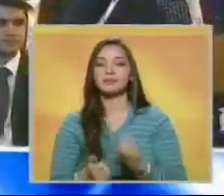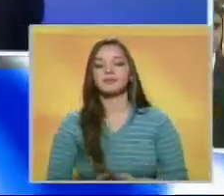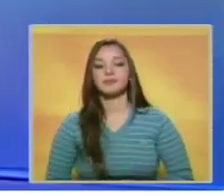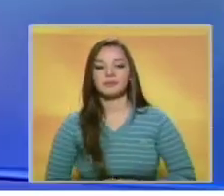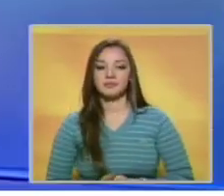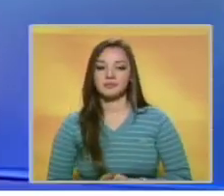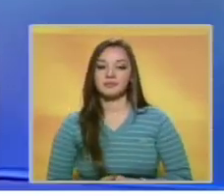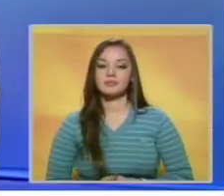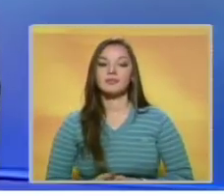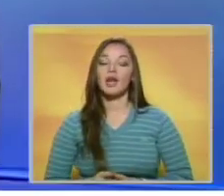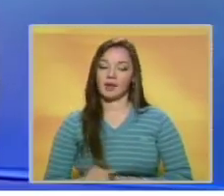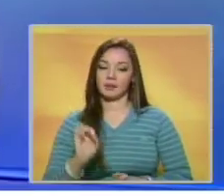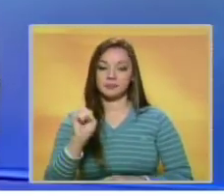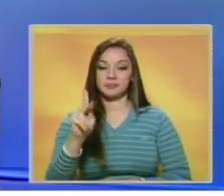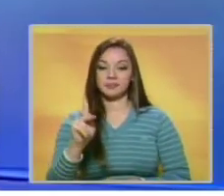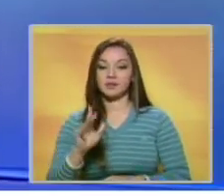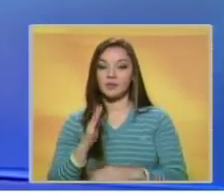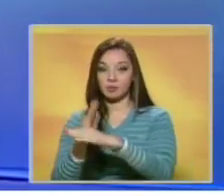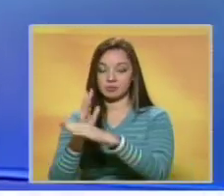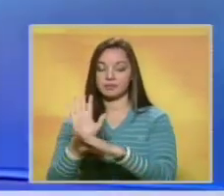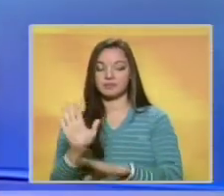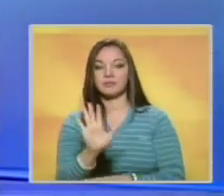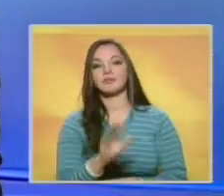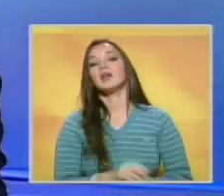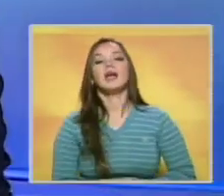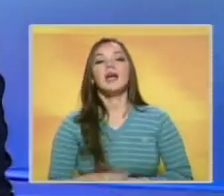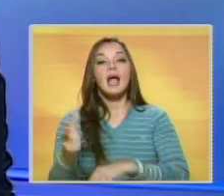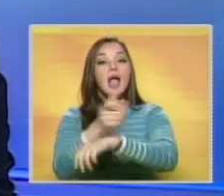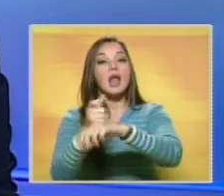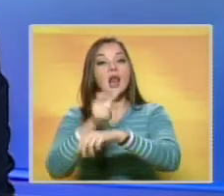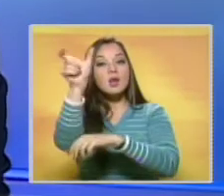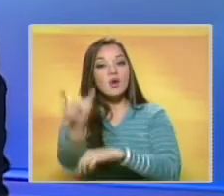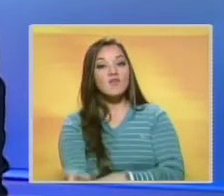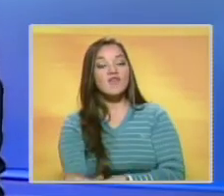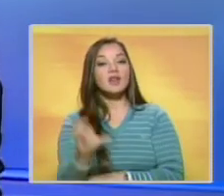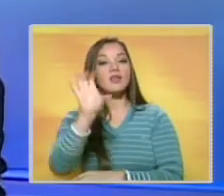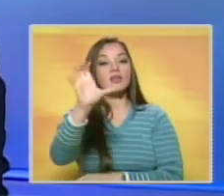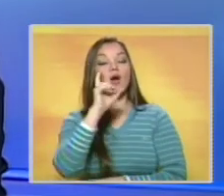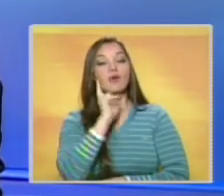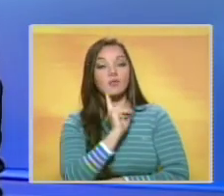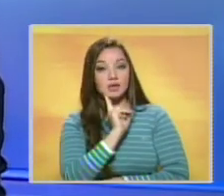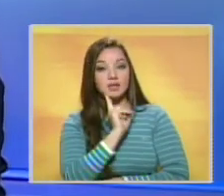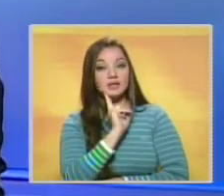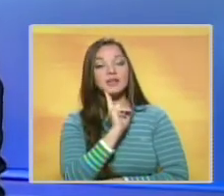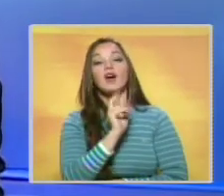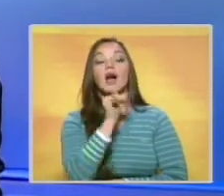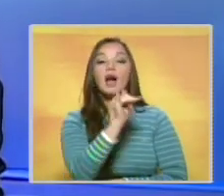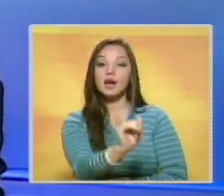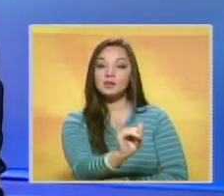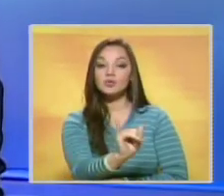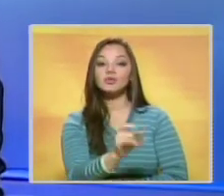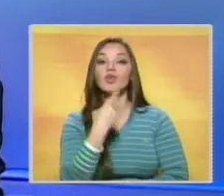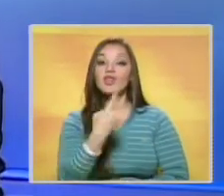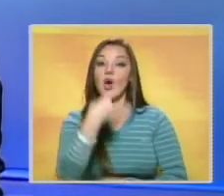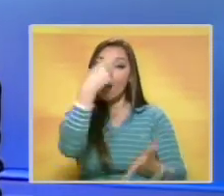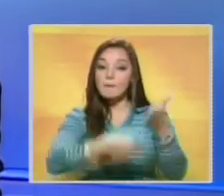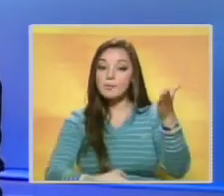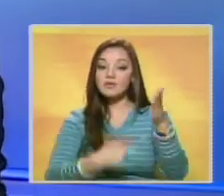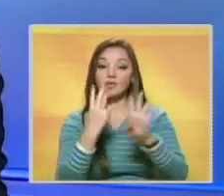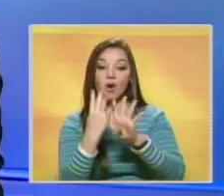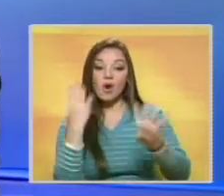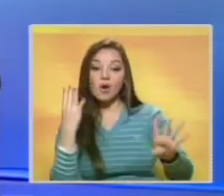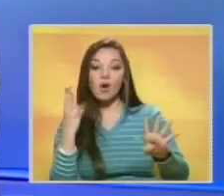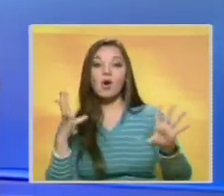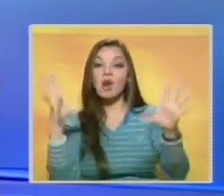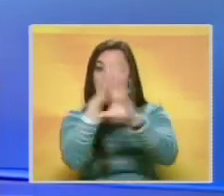Bueno, vamos a estar muy pendientes de esta información. Continuamos con más. El gobernador del estado Bolívar, Francisco Rangel Gómez, anunció la prohibición de colas nocturnas